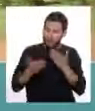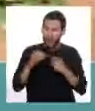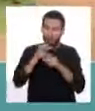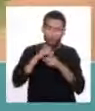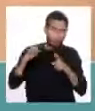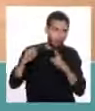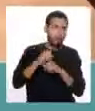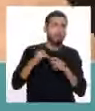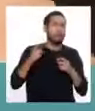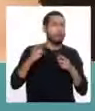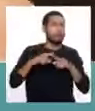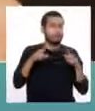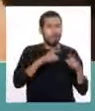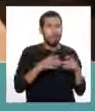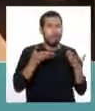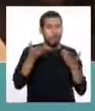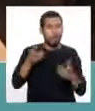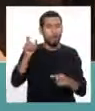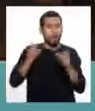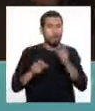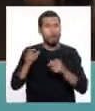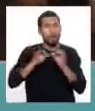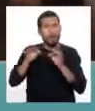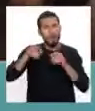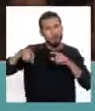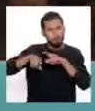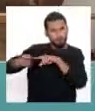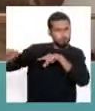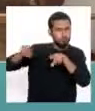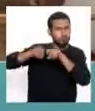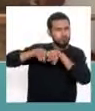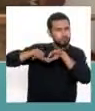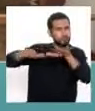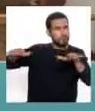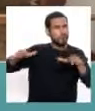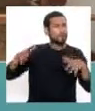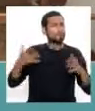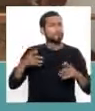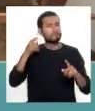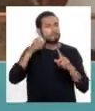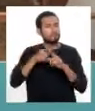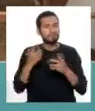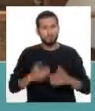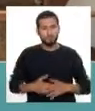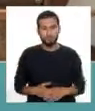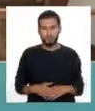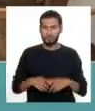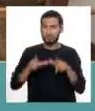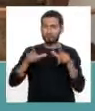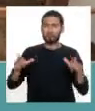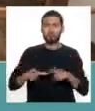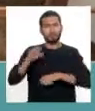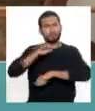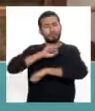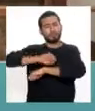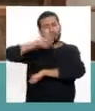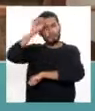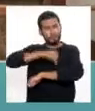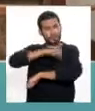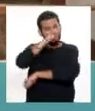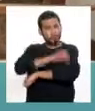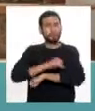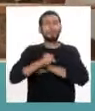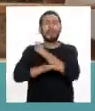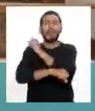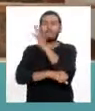sociales o productivas a la población rural y rural dispersa, ubicada principalmente en zonas de la sierra y selva.